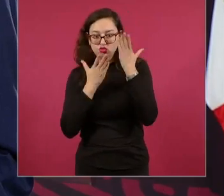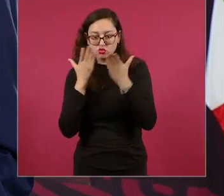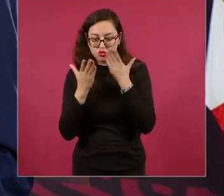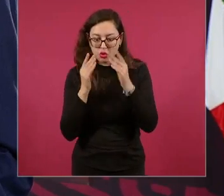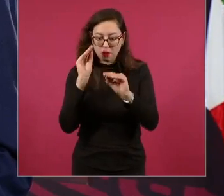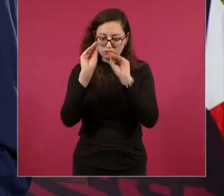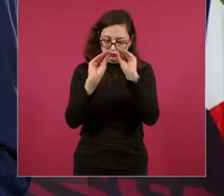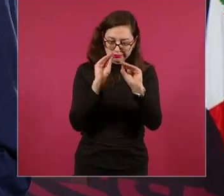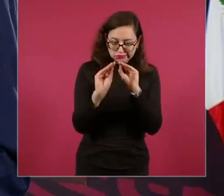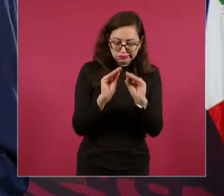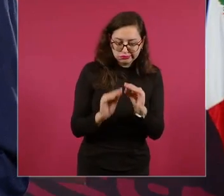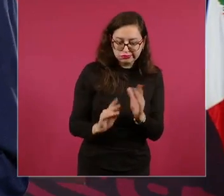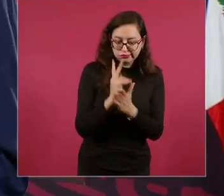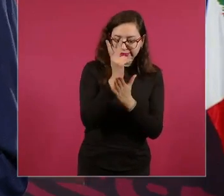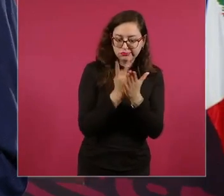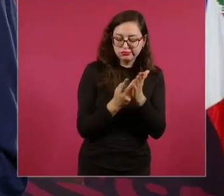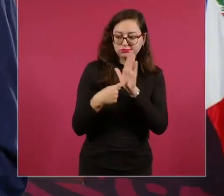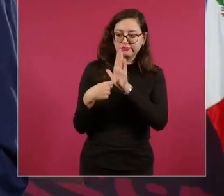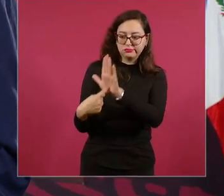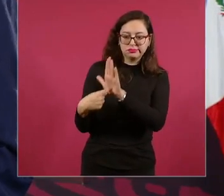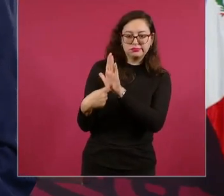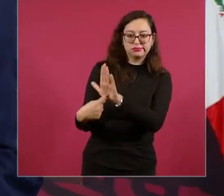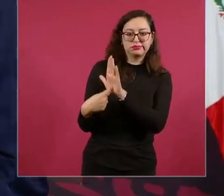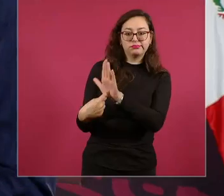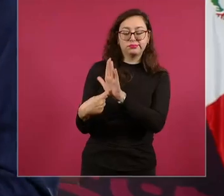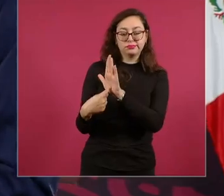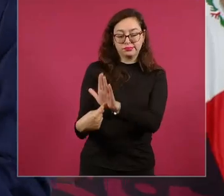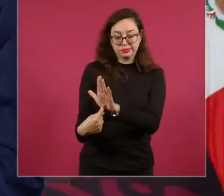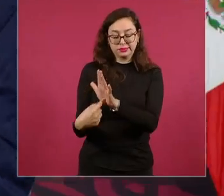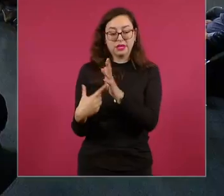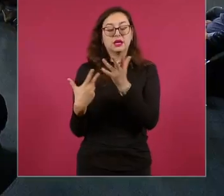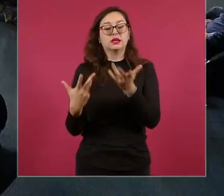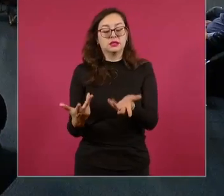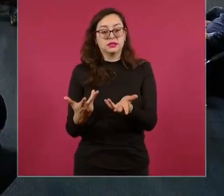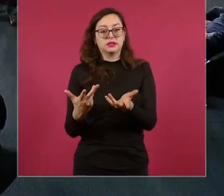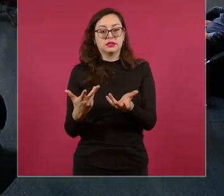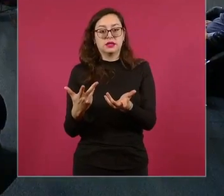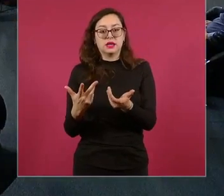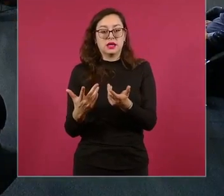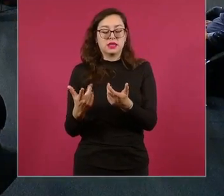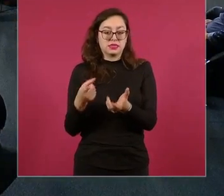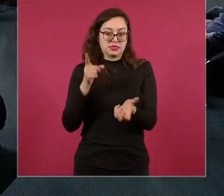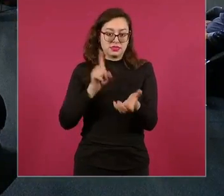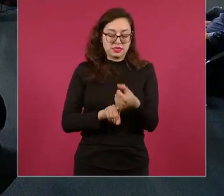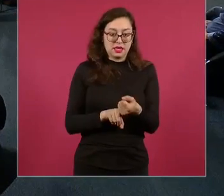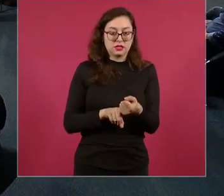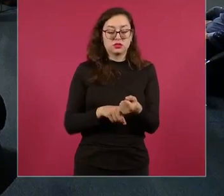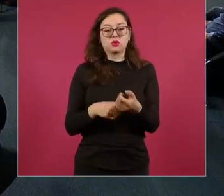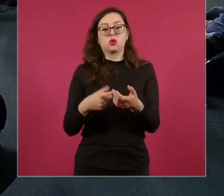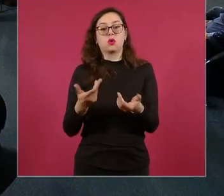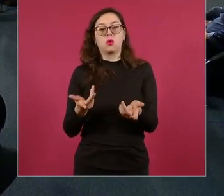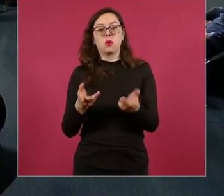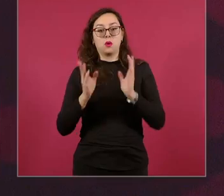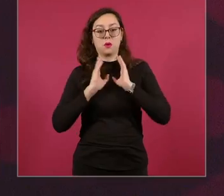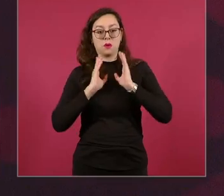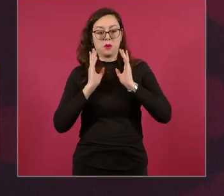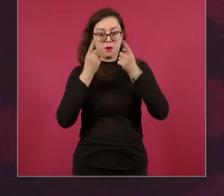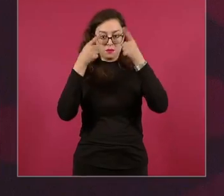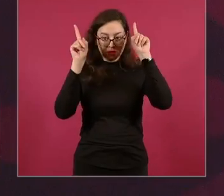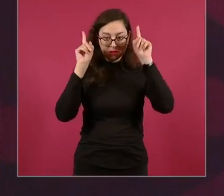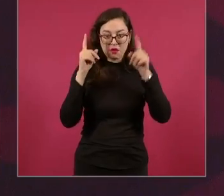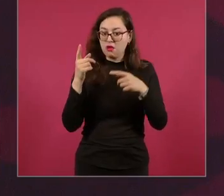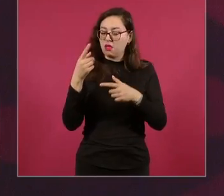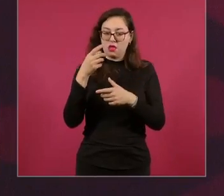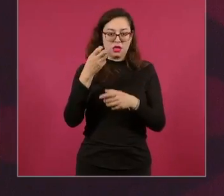tanto las vinculadas a Marina como a la defensa